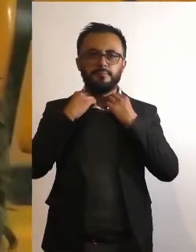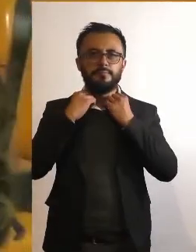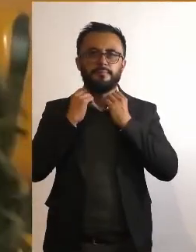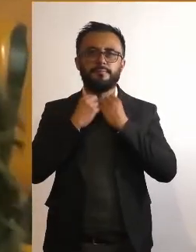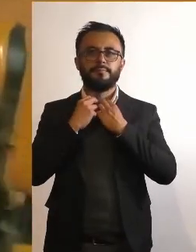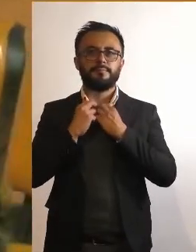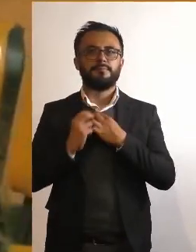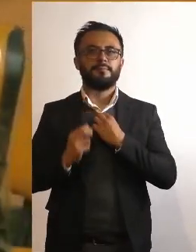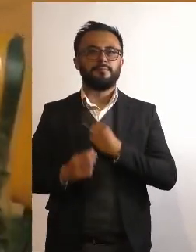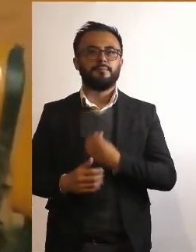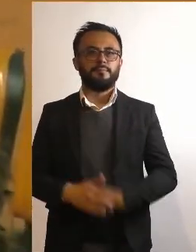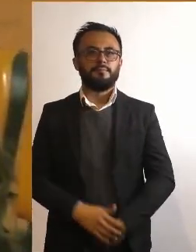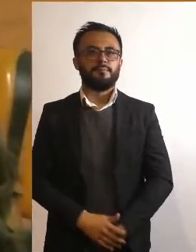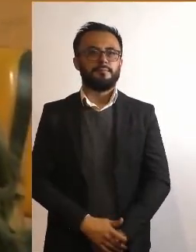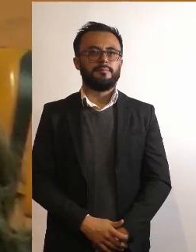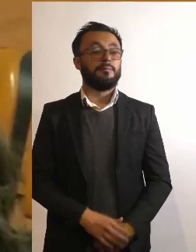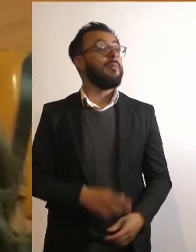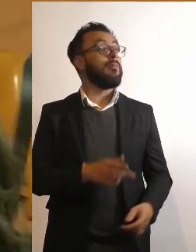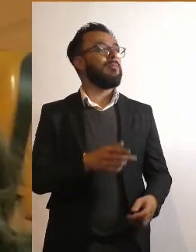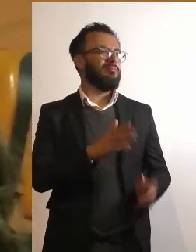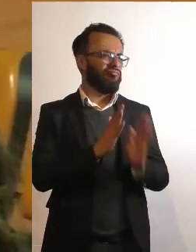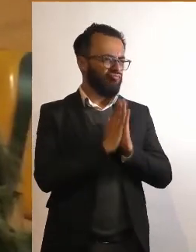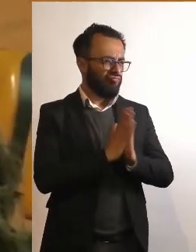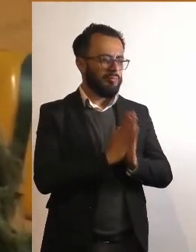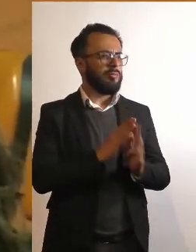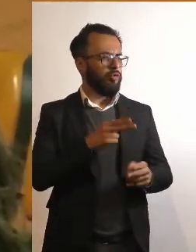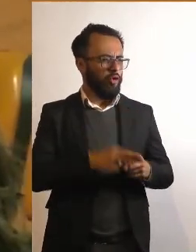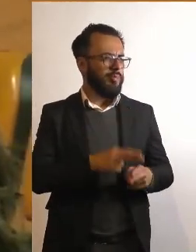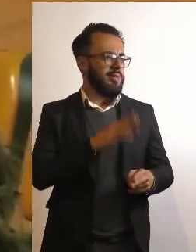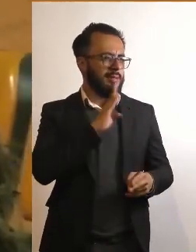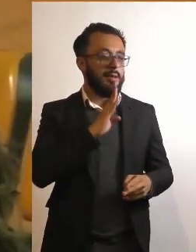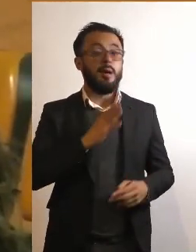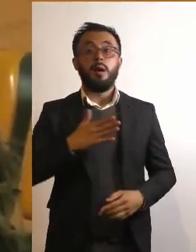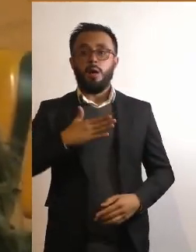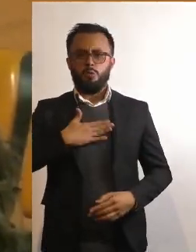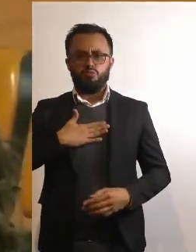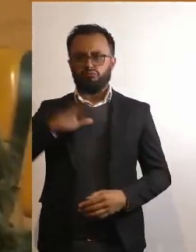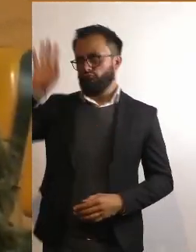¿Se identifican, por favor? Mi nombre es Juan Camilo